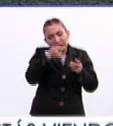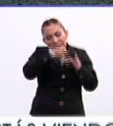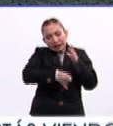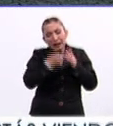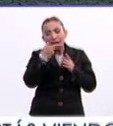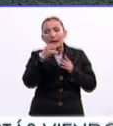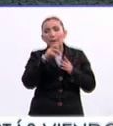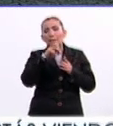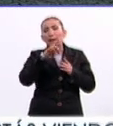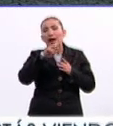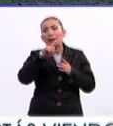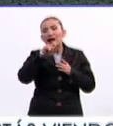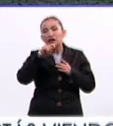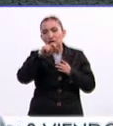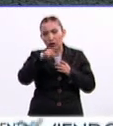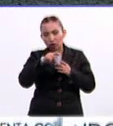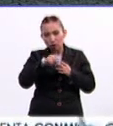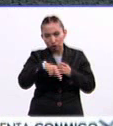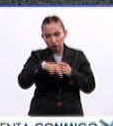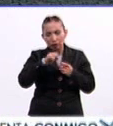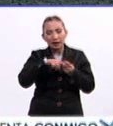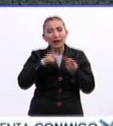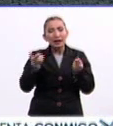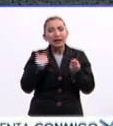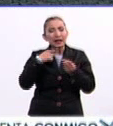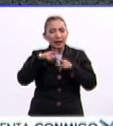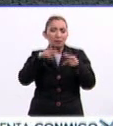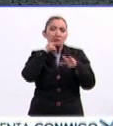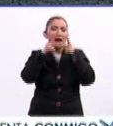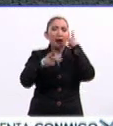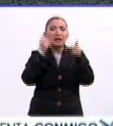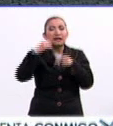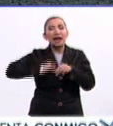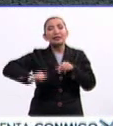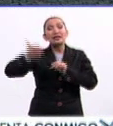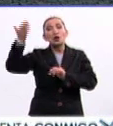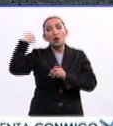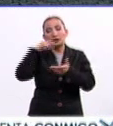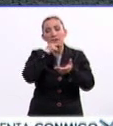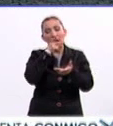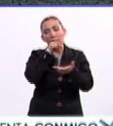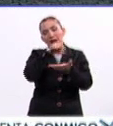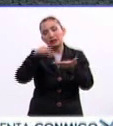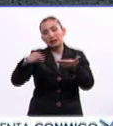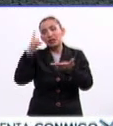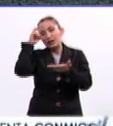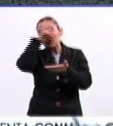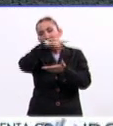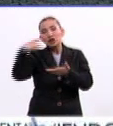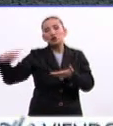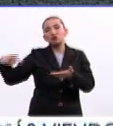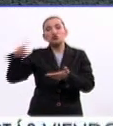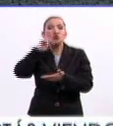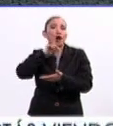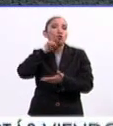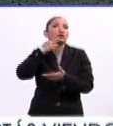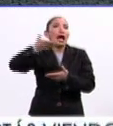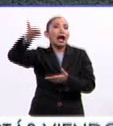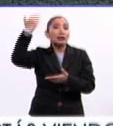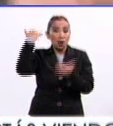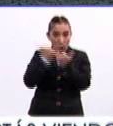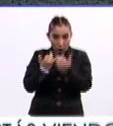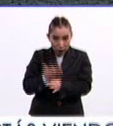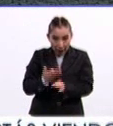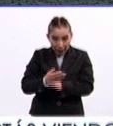alusiones mitológicas y el léxico, por supuesto. O sea, el léxico también es muy difícil, las palabras que Sor Juana utiliza no son las de nuestro tiempo, entonces